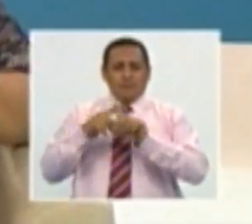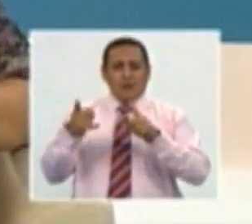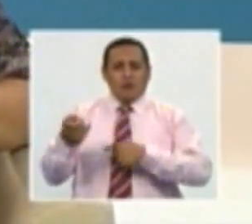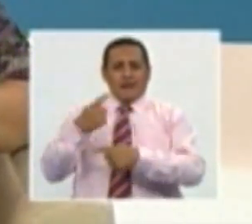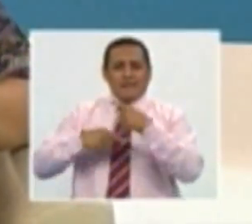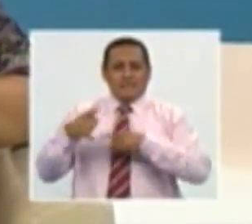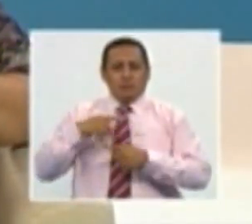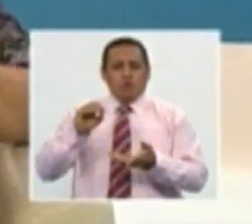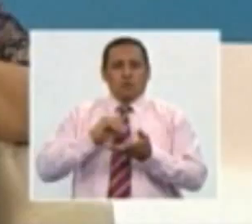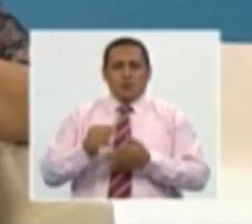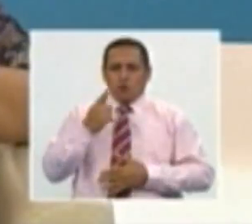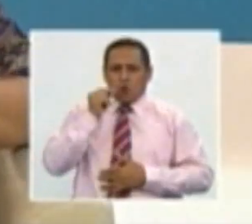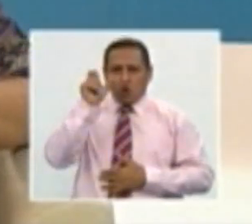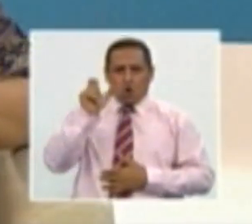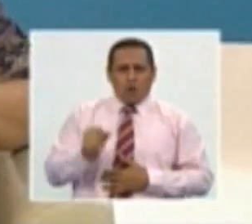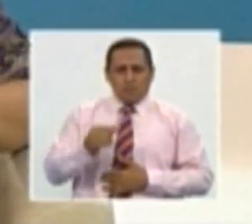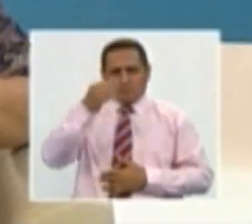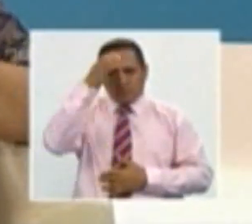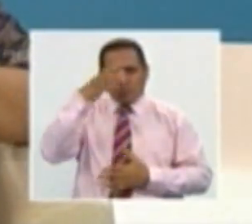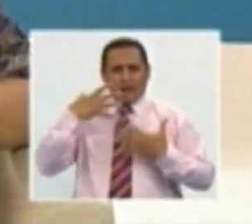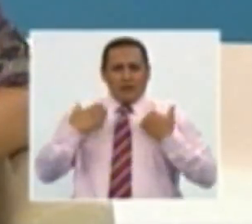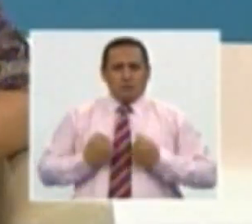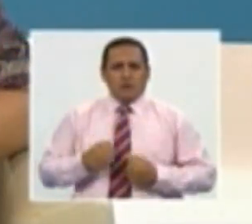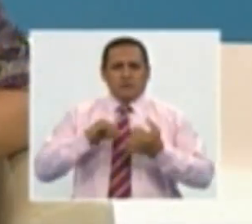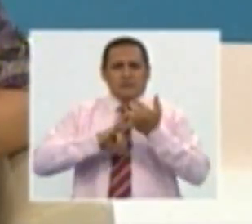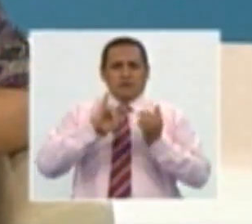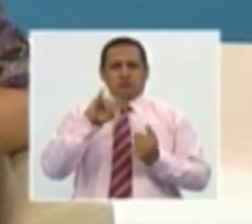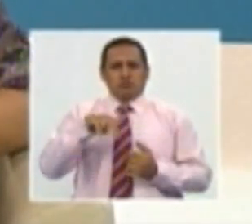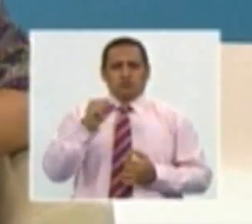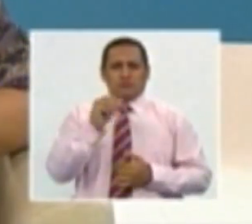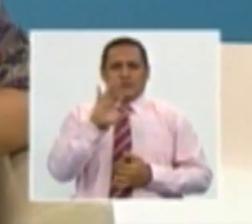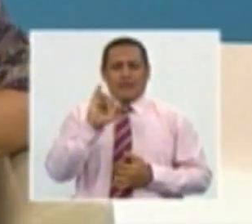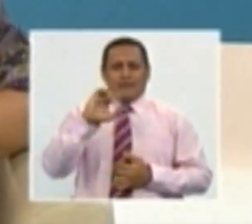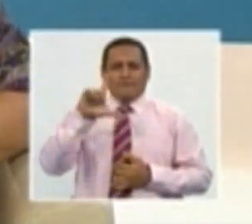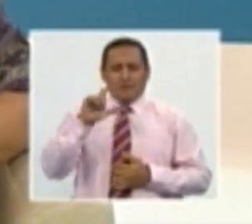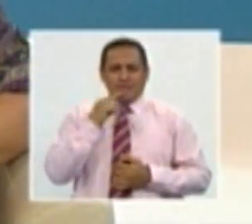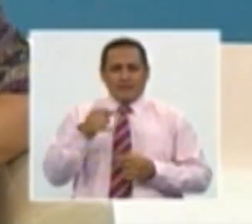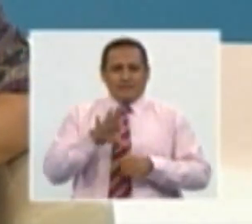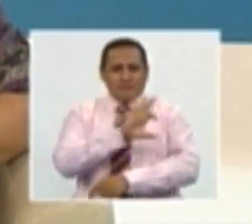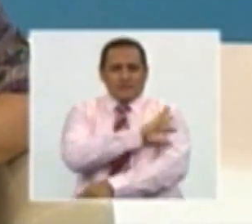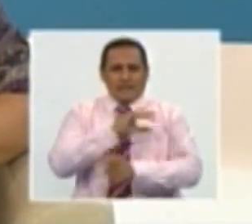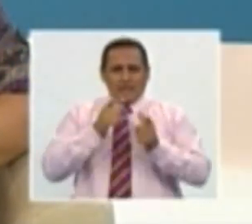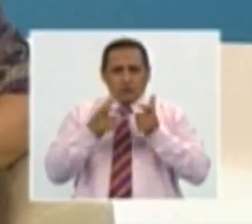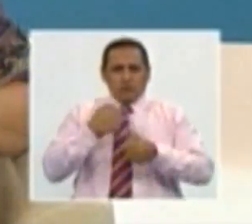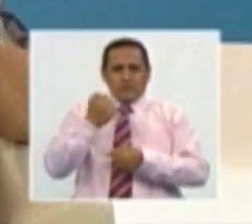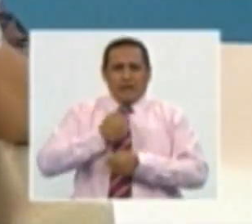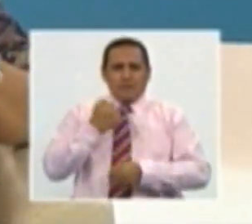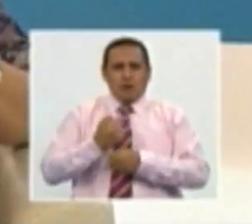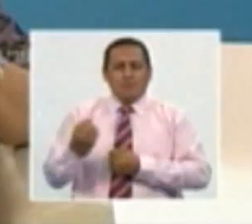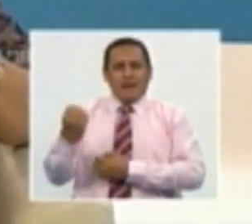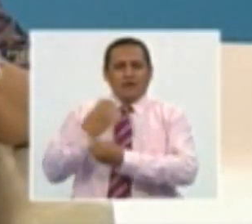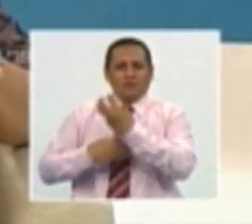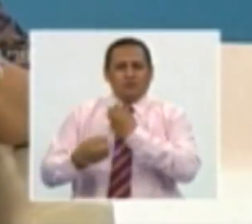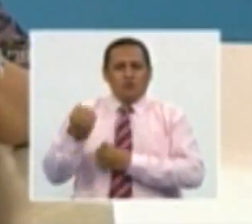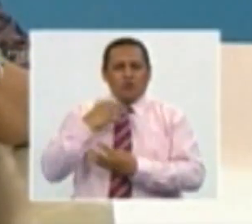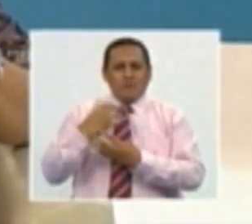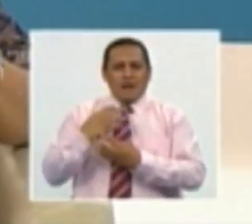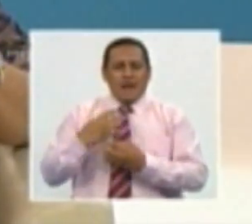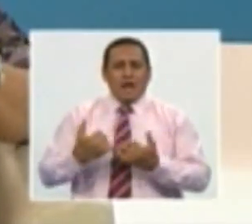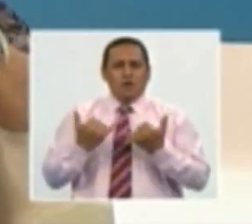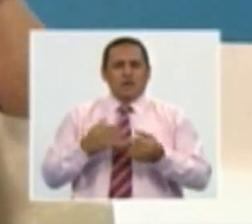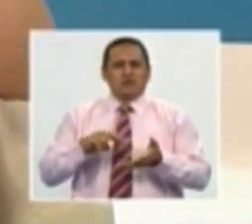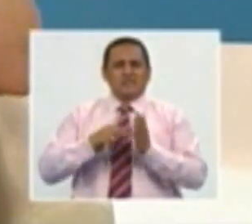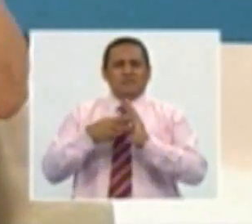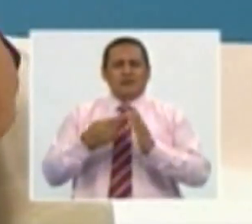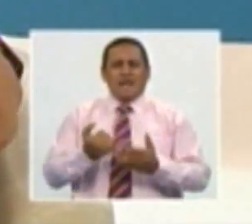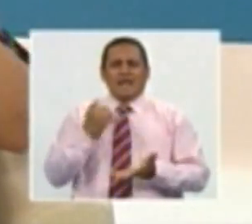pero regresamos con un experto laboralista de la SUNAFI, la Superintendencia Nacional de Fiscalización Laboral, para que nos